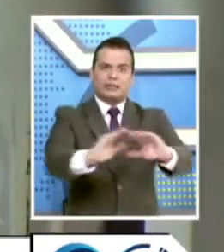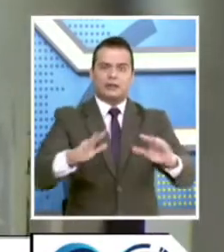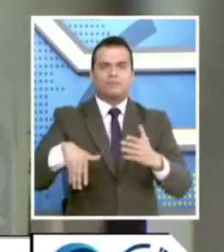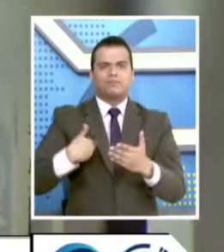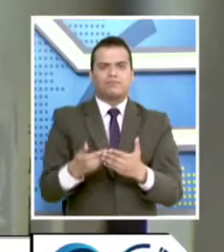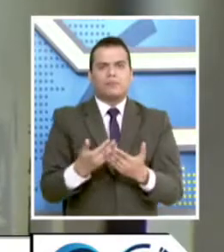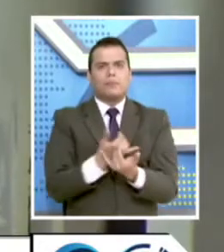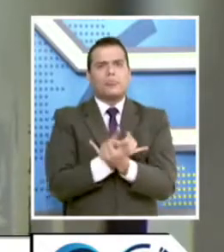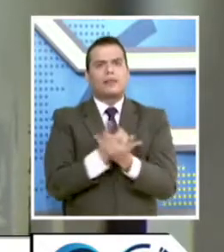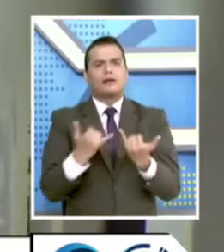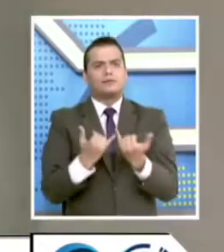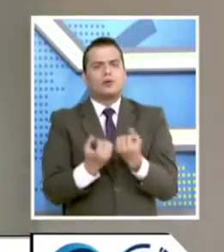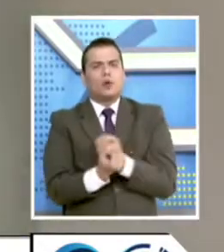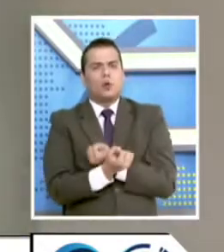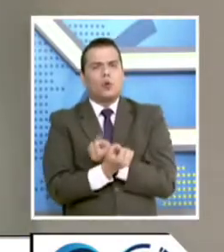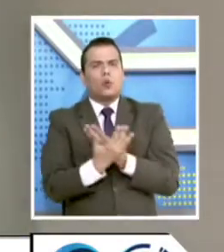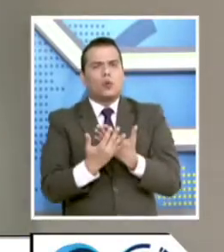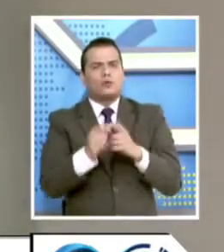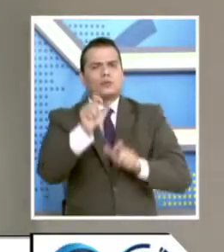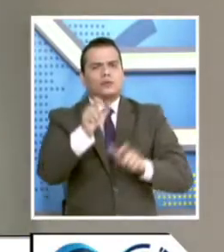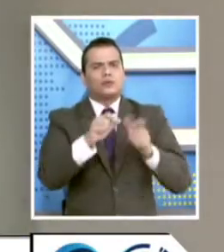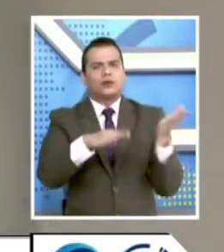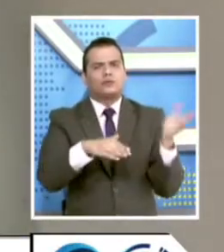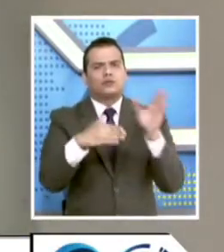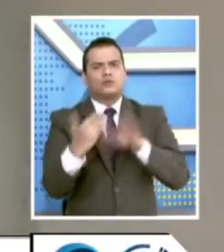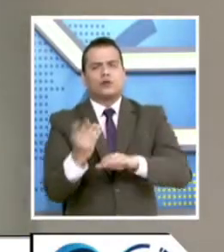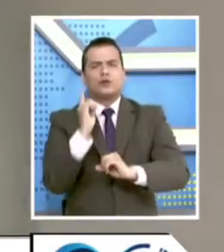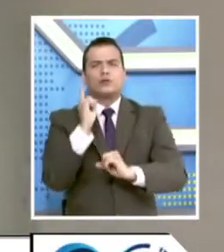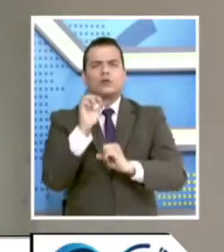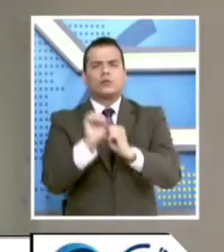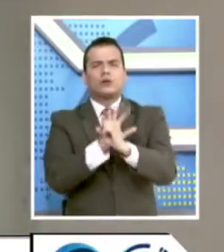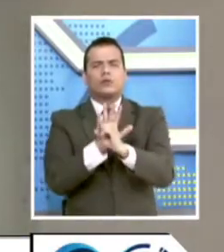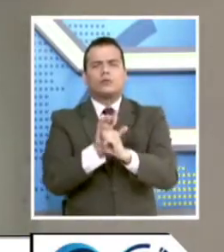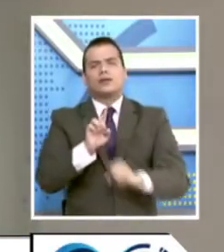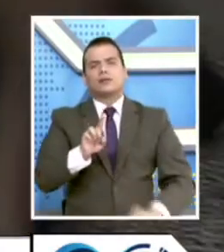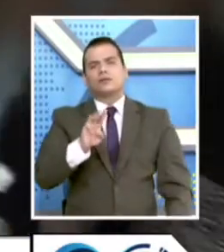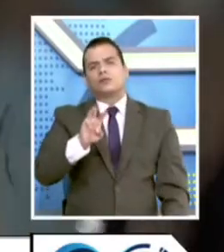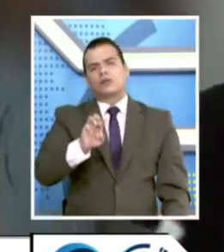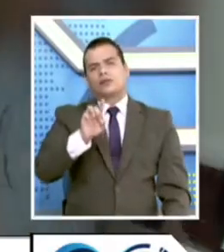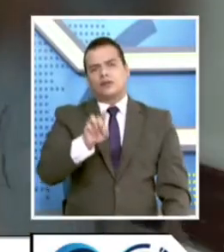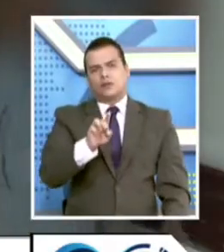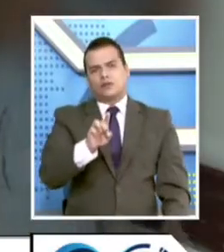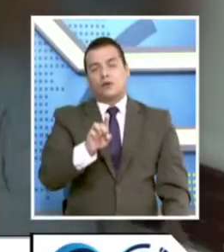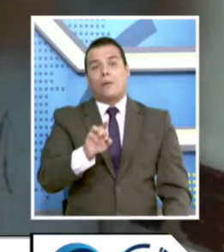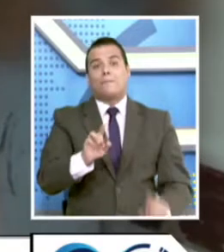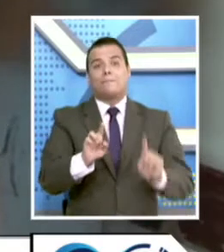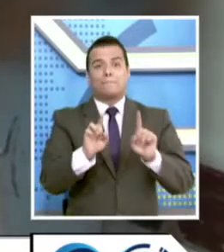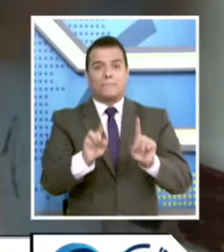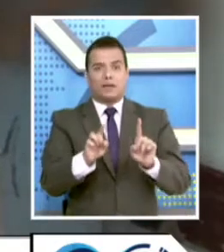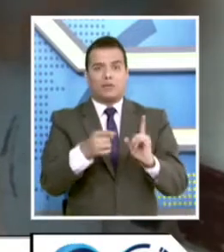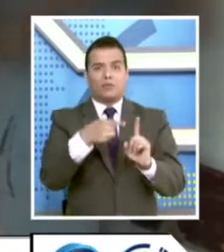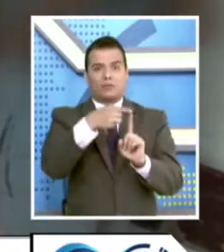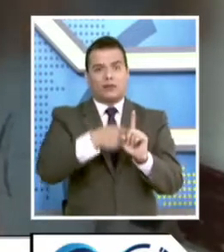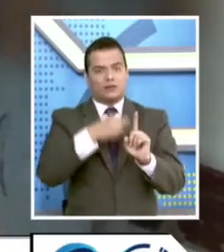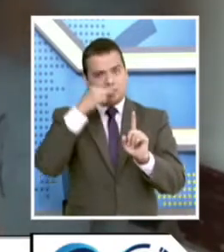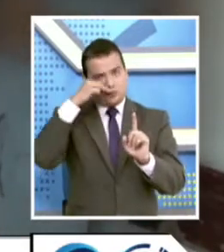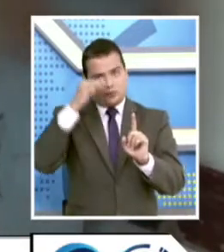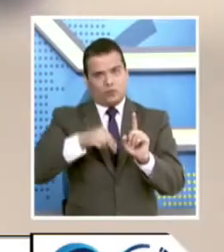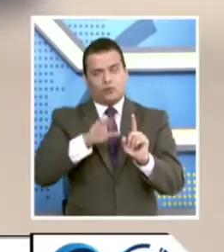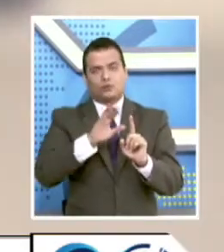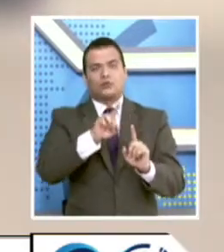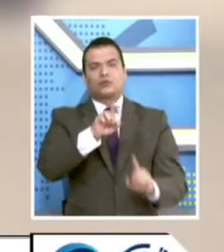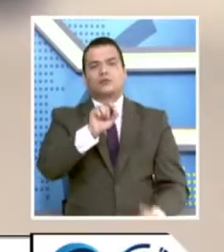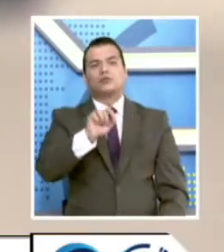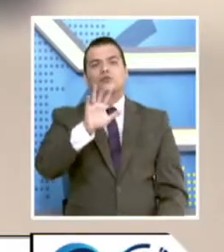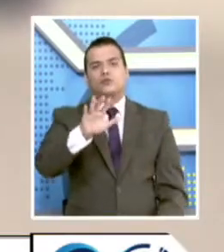se han reportado en Cali 181 personas fallecidas en lo que va corrido de esta pandemia. Sin embargo, durante este mes se redujo de